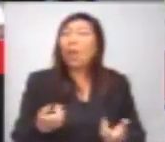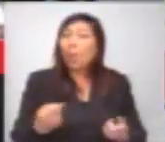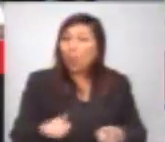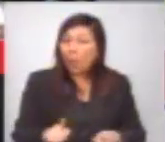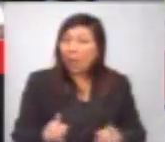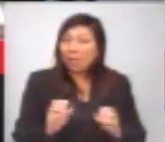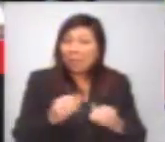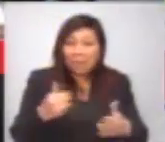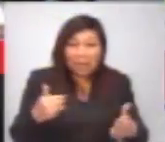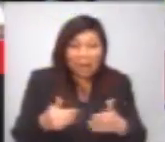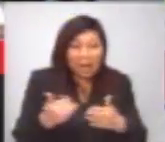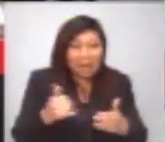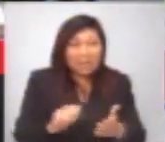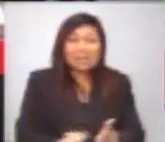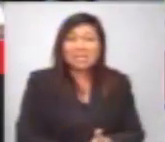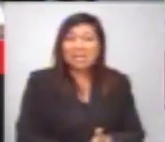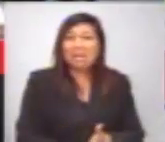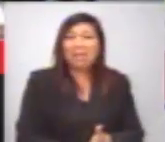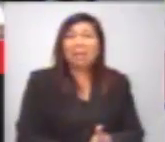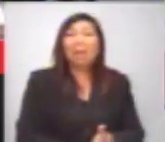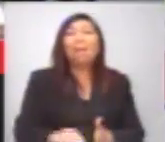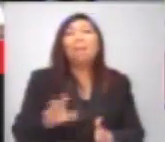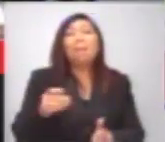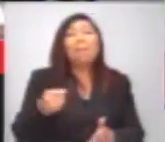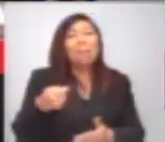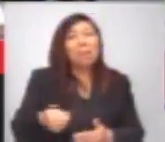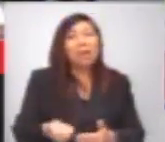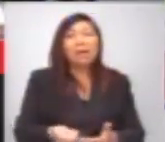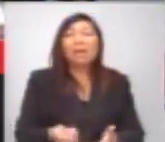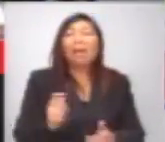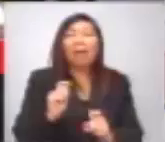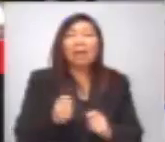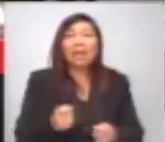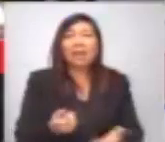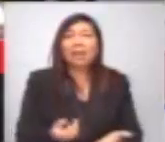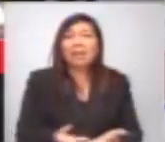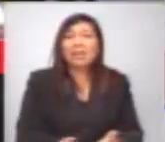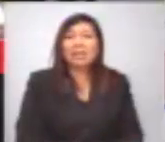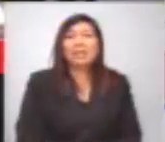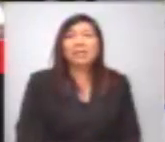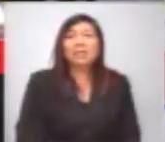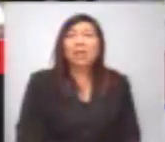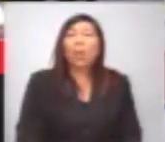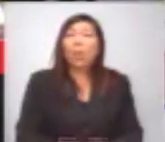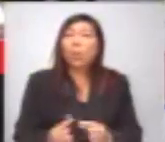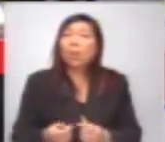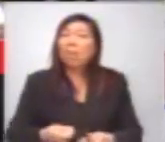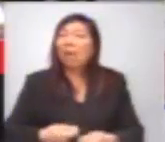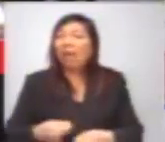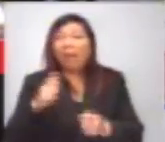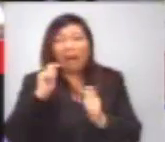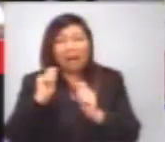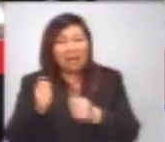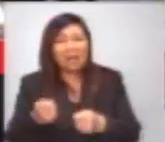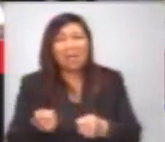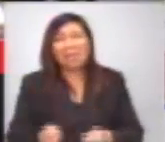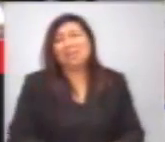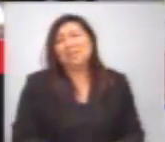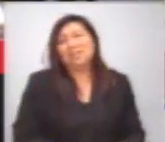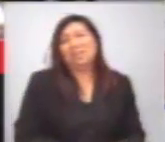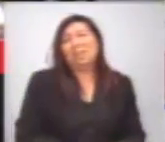cuando usted por vencerse esta leche Bamba, usted le da, lo dona, ¿no es cierto?, a un sector popular.